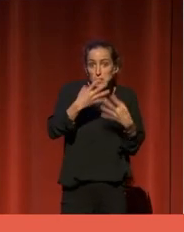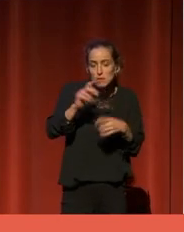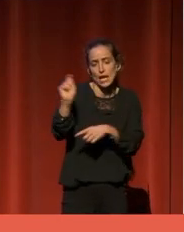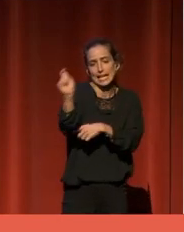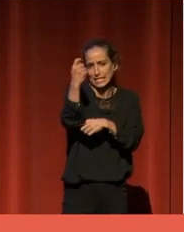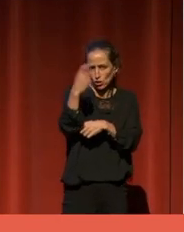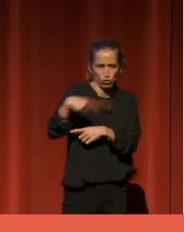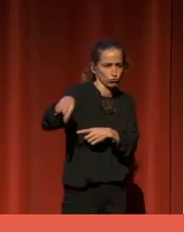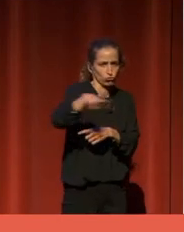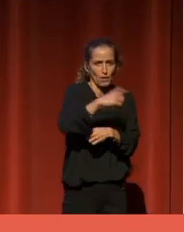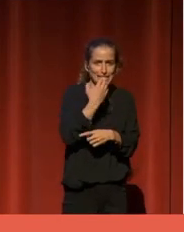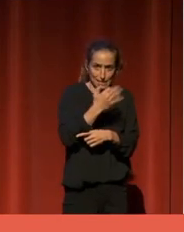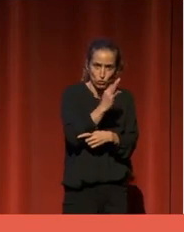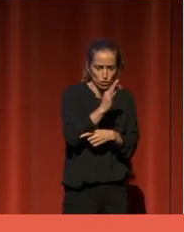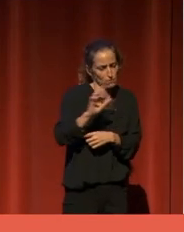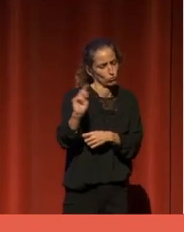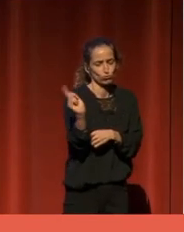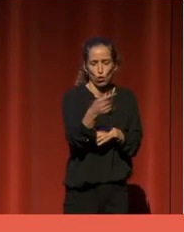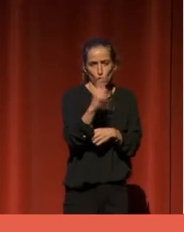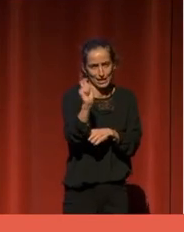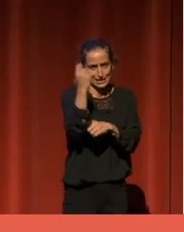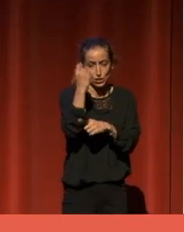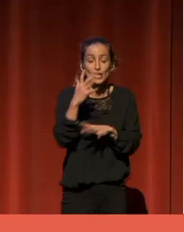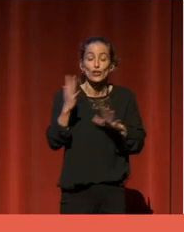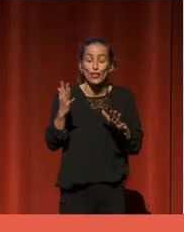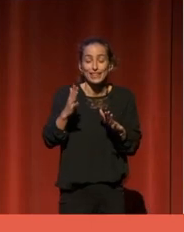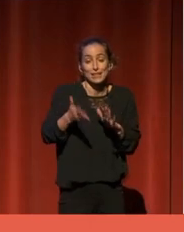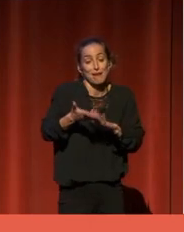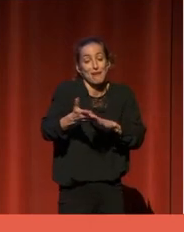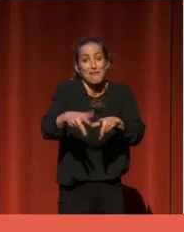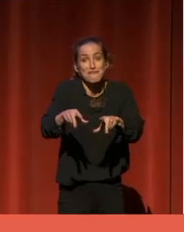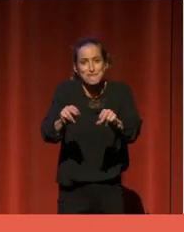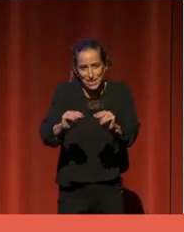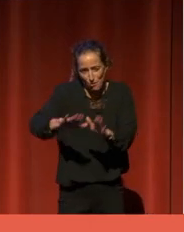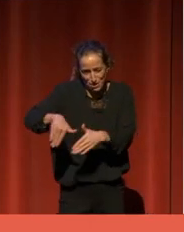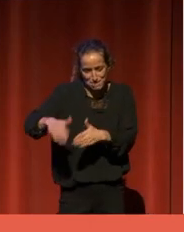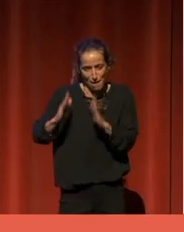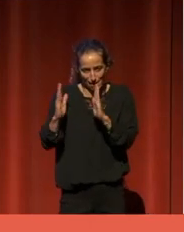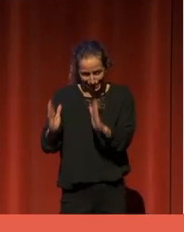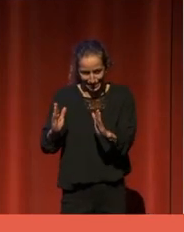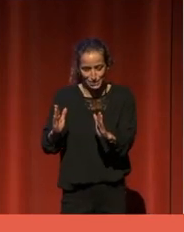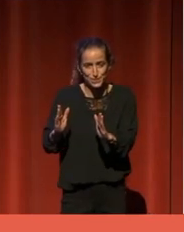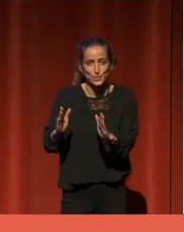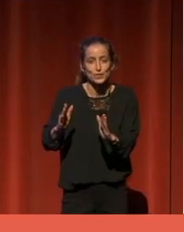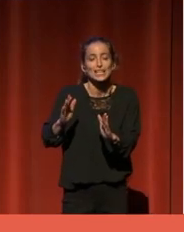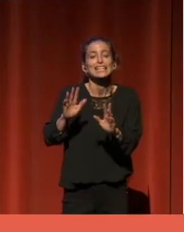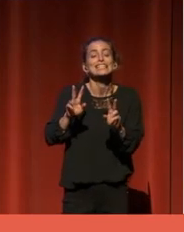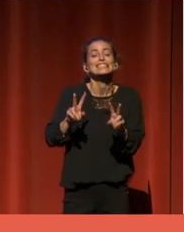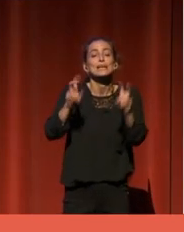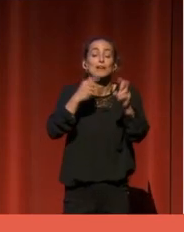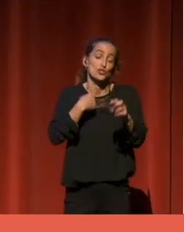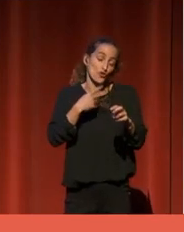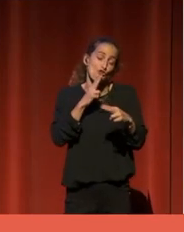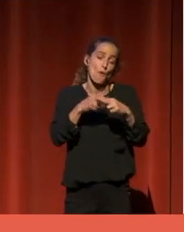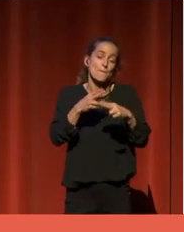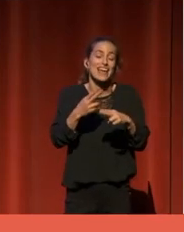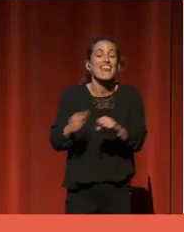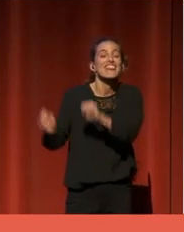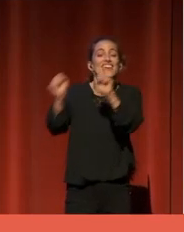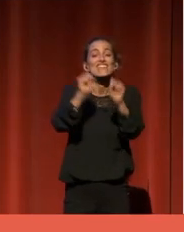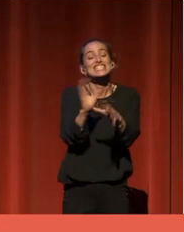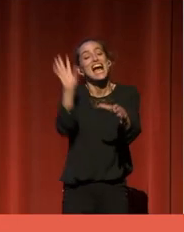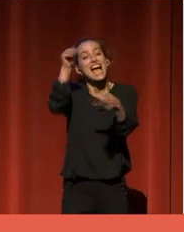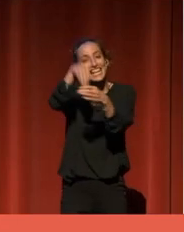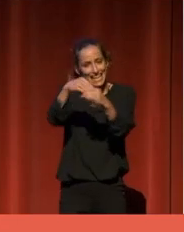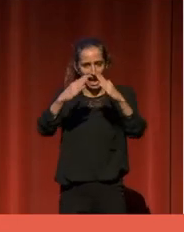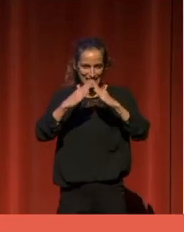llama lleva la última parte que es lo que yo llamo la defensa en casa y yo